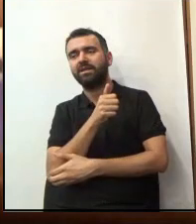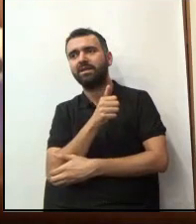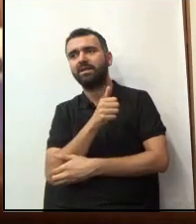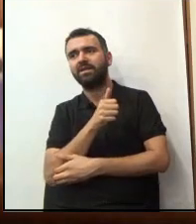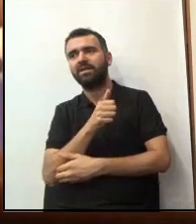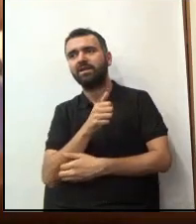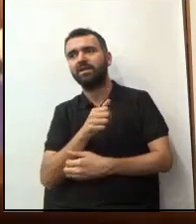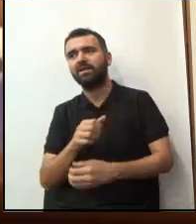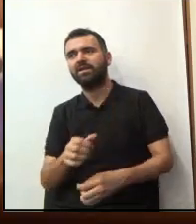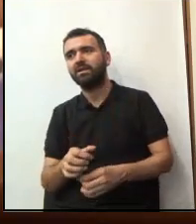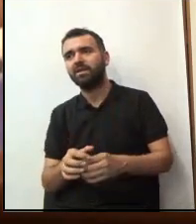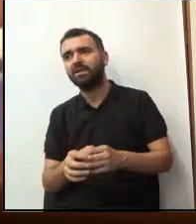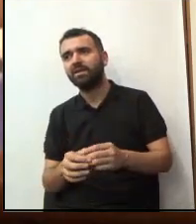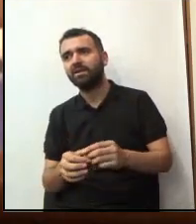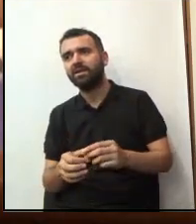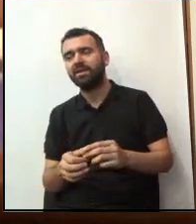¿Cómo?